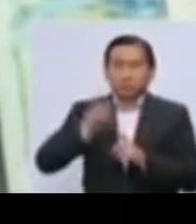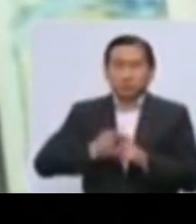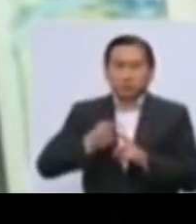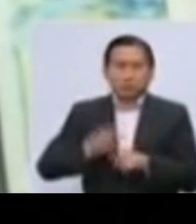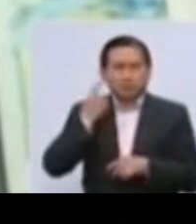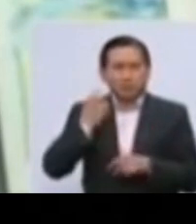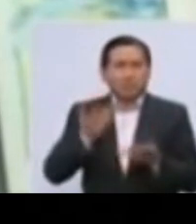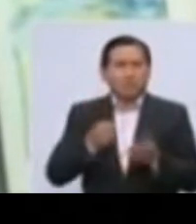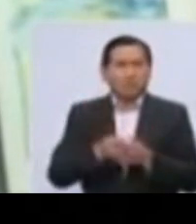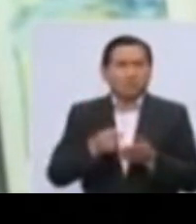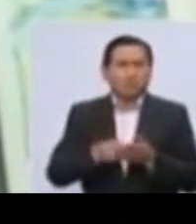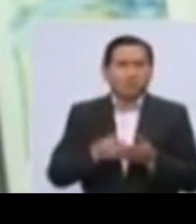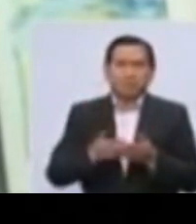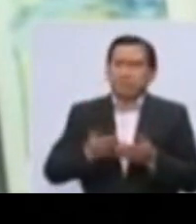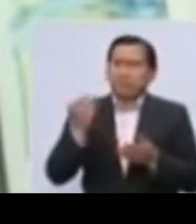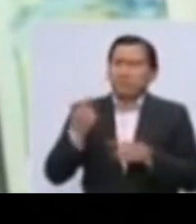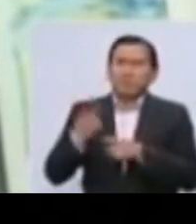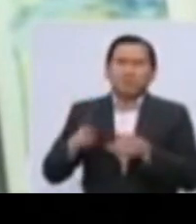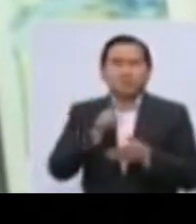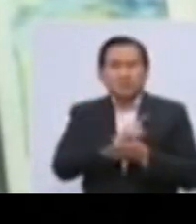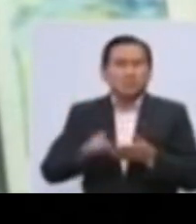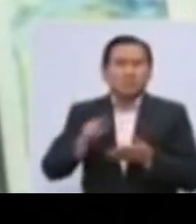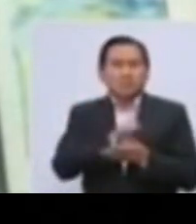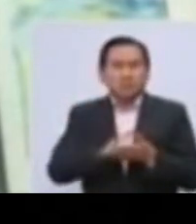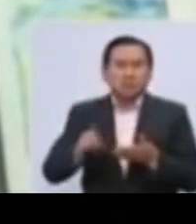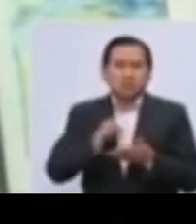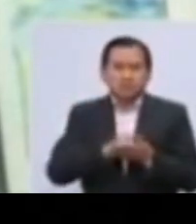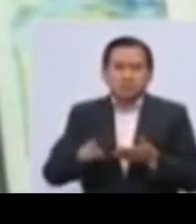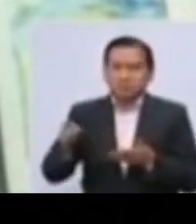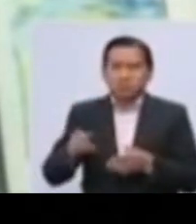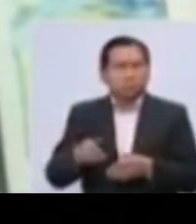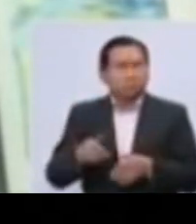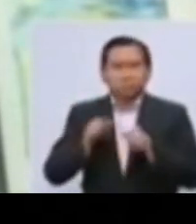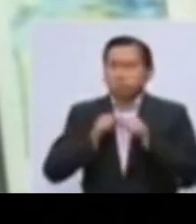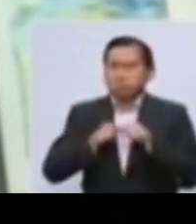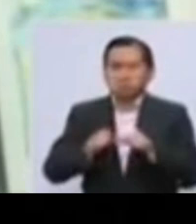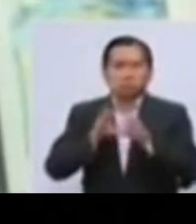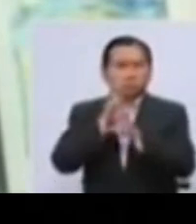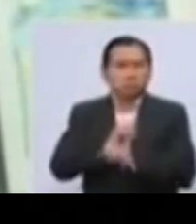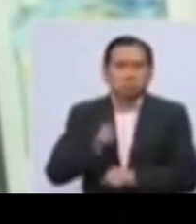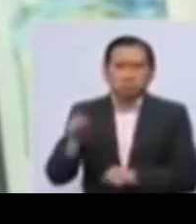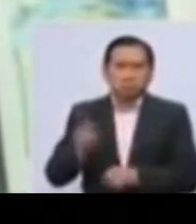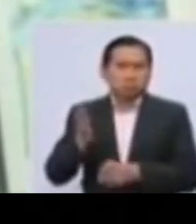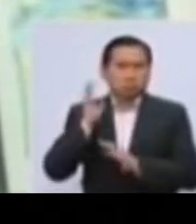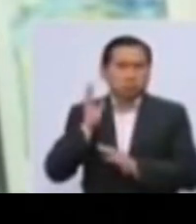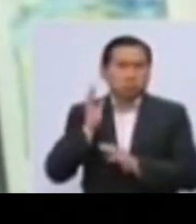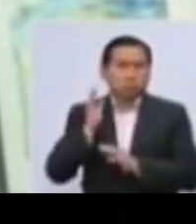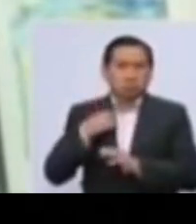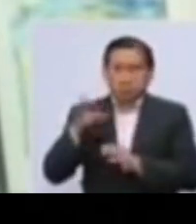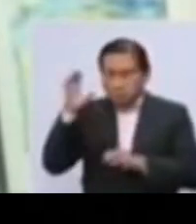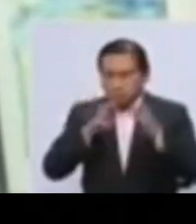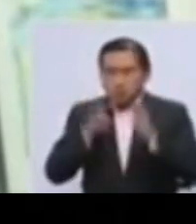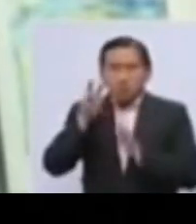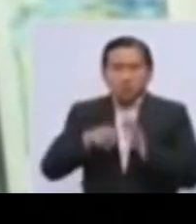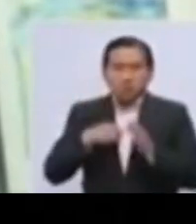hace esas lives todas las semanas, ¿sí? Religiosamente todas las semanas. Entonces yo, tenemos que encontrar este video, y